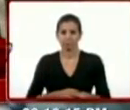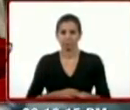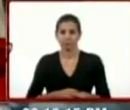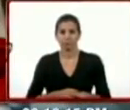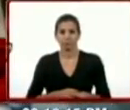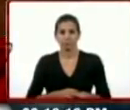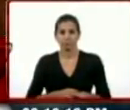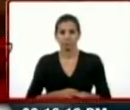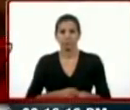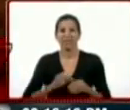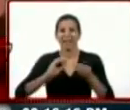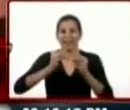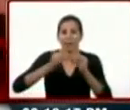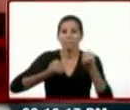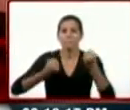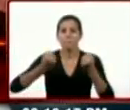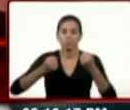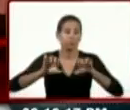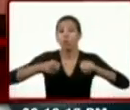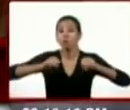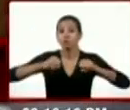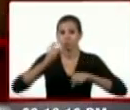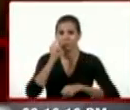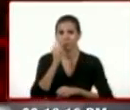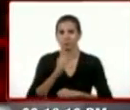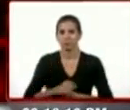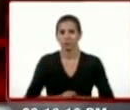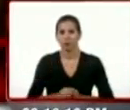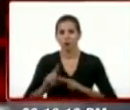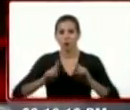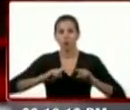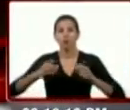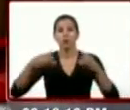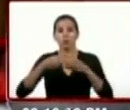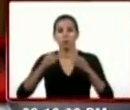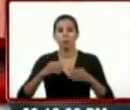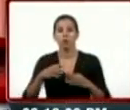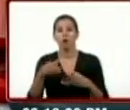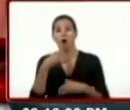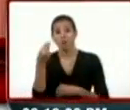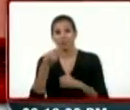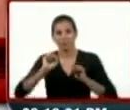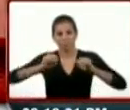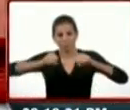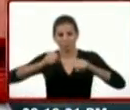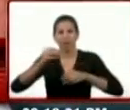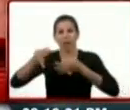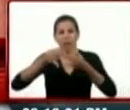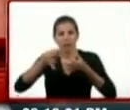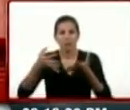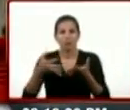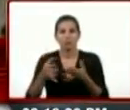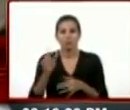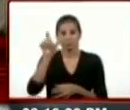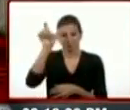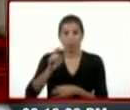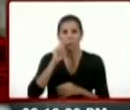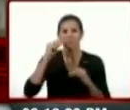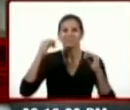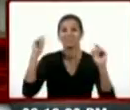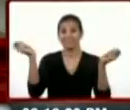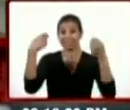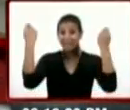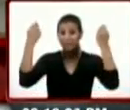Que se dedicaba a reparar motos. Carlos Serrano, coordinador de un grupo de jóvenes motorizados de Cumanacoa, explica que la víctima celebraba el triunfo